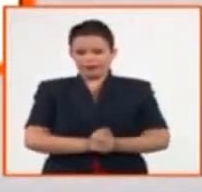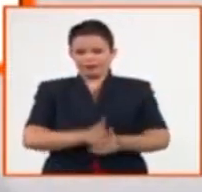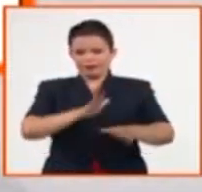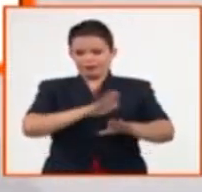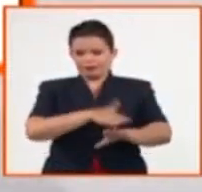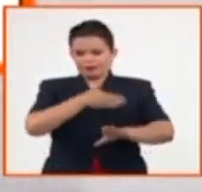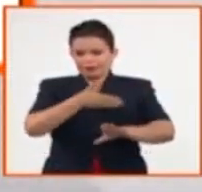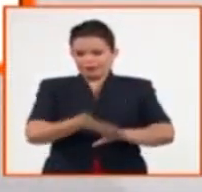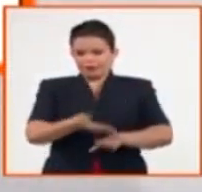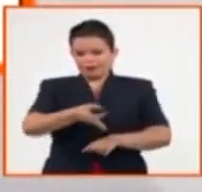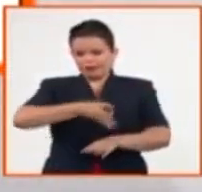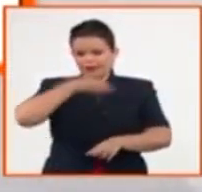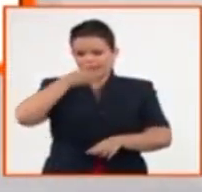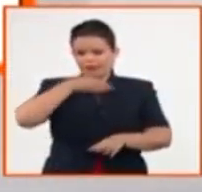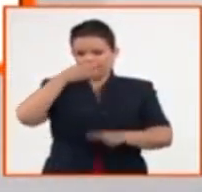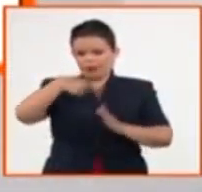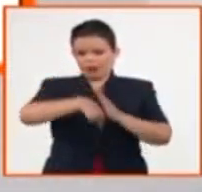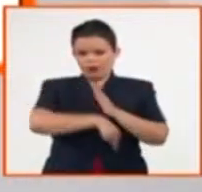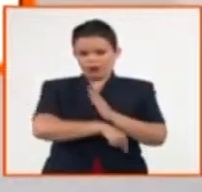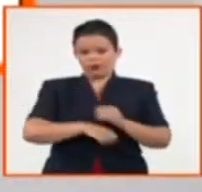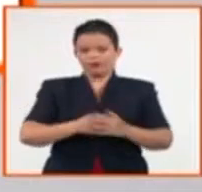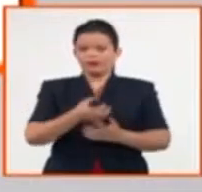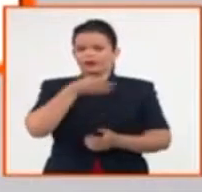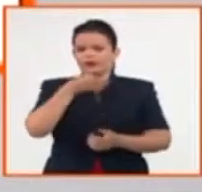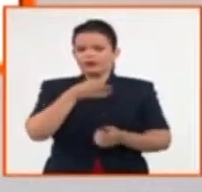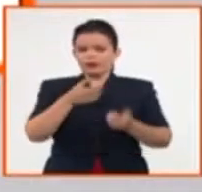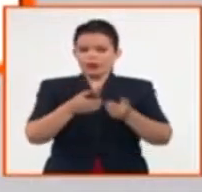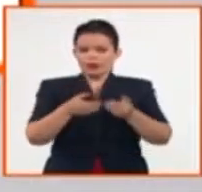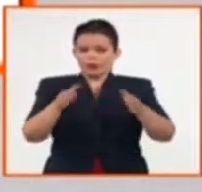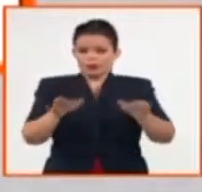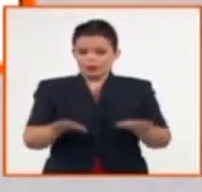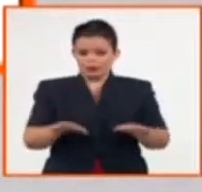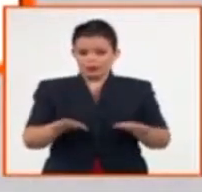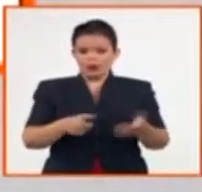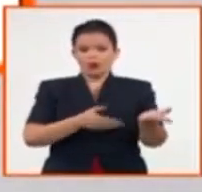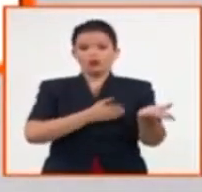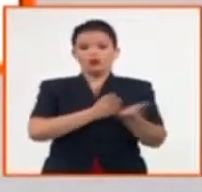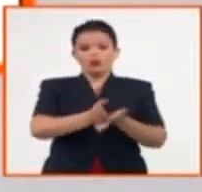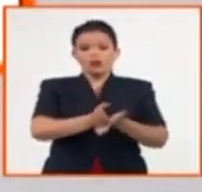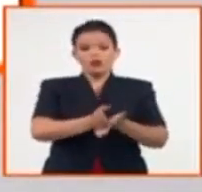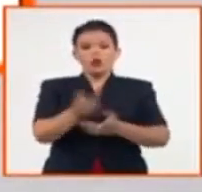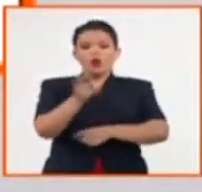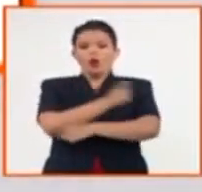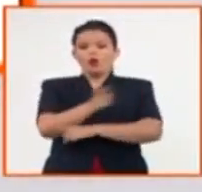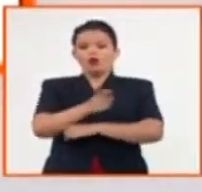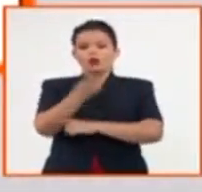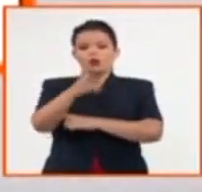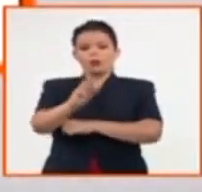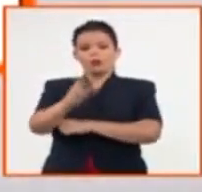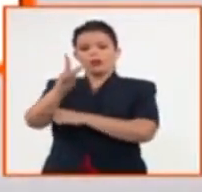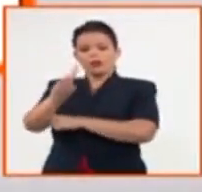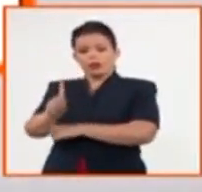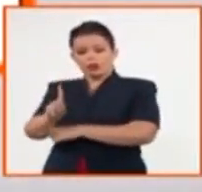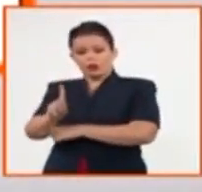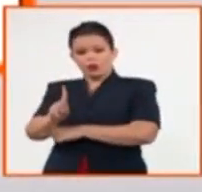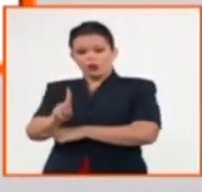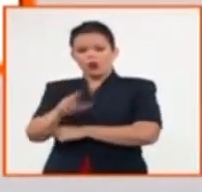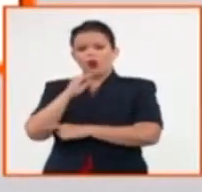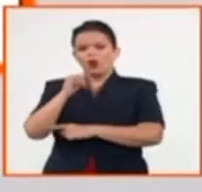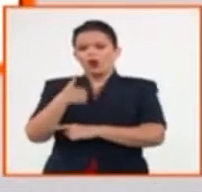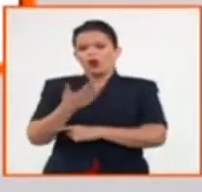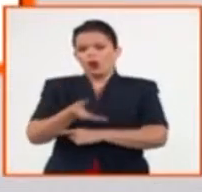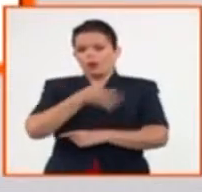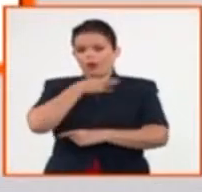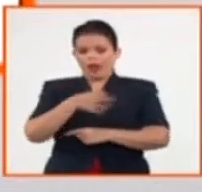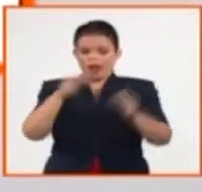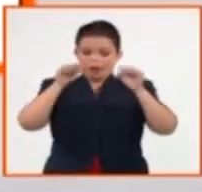aspecto, pero bueno, la reanudación del curso 2021 de manera presencial lo haríamos al día siguiente de aplicar la tercera dosis a nuestros